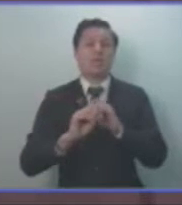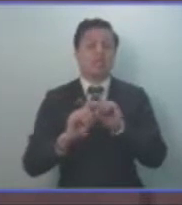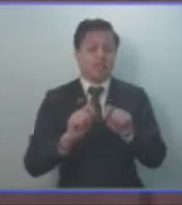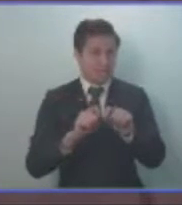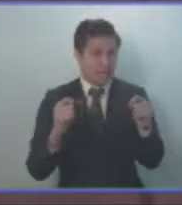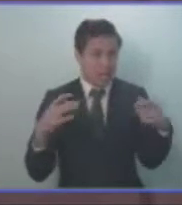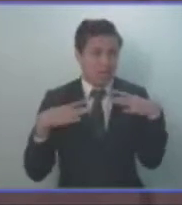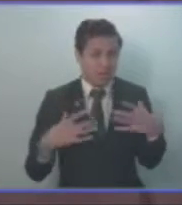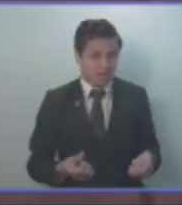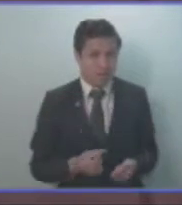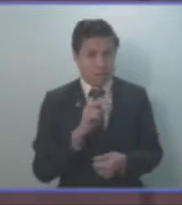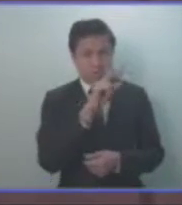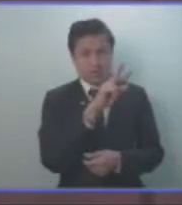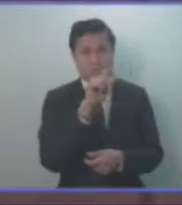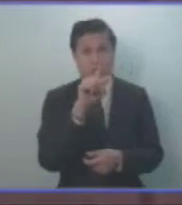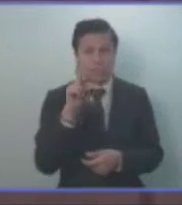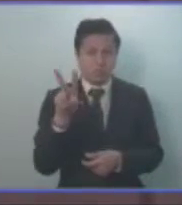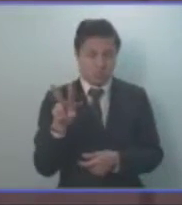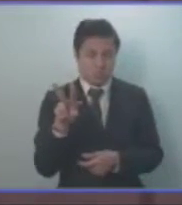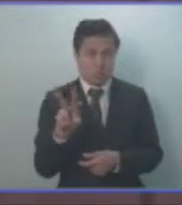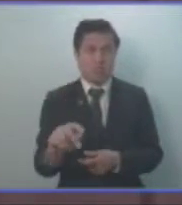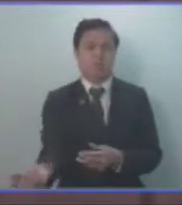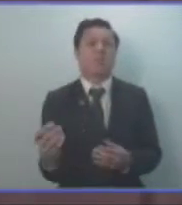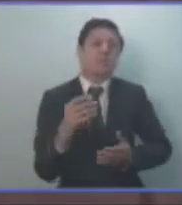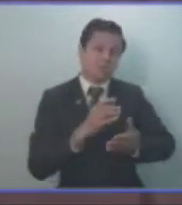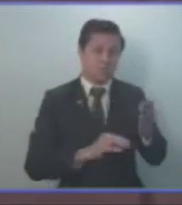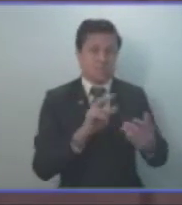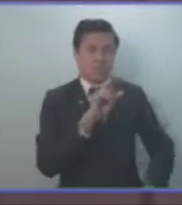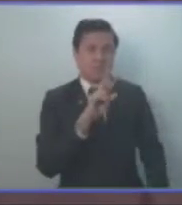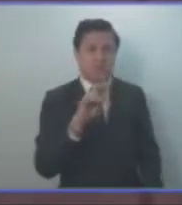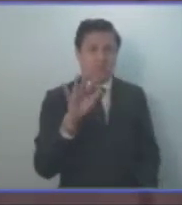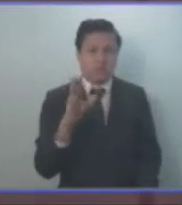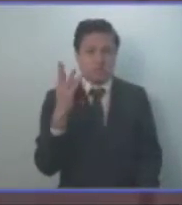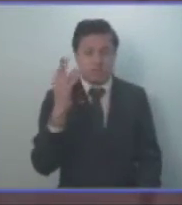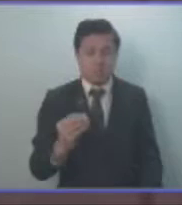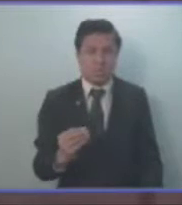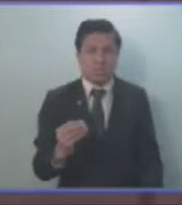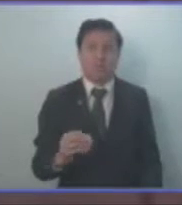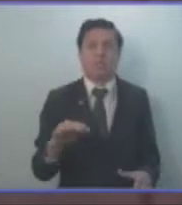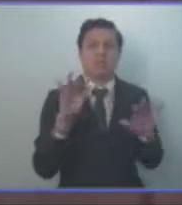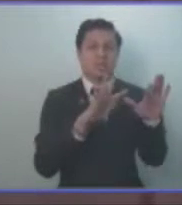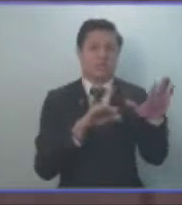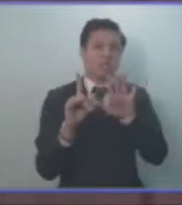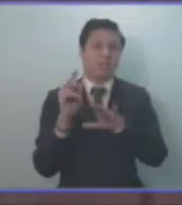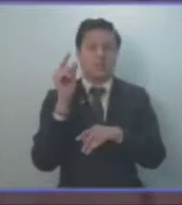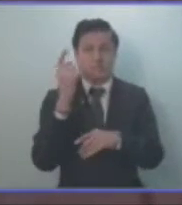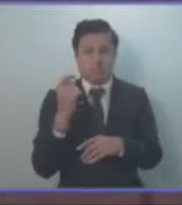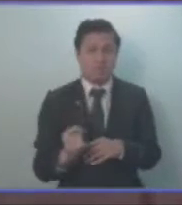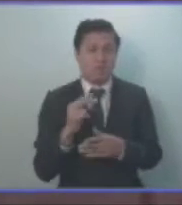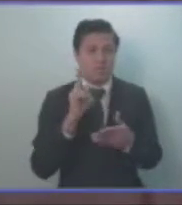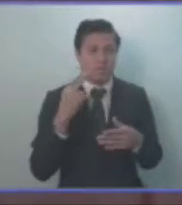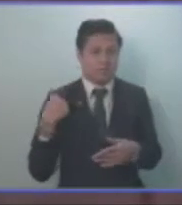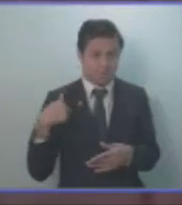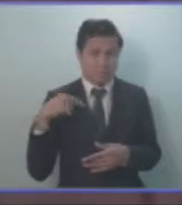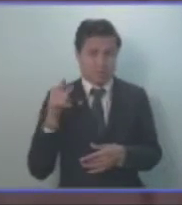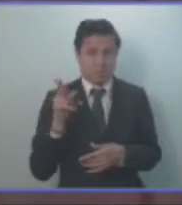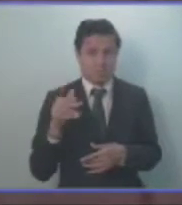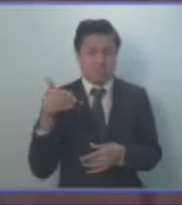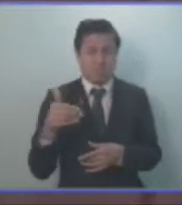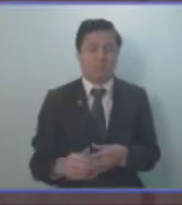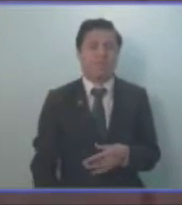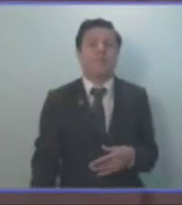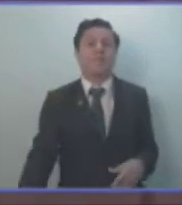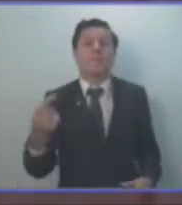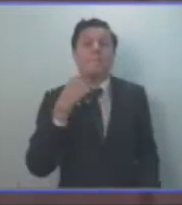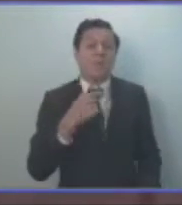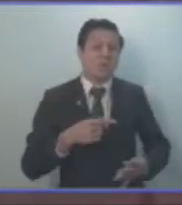Oficial número 212, tomo número 329 de fecha 16 del mes de noviembre de ese mismo año, se emitió